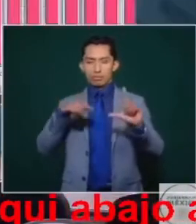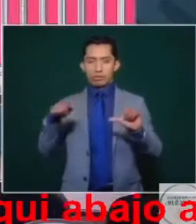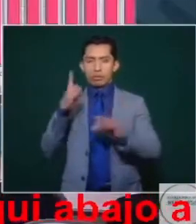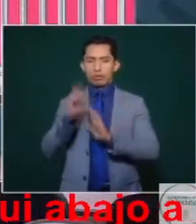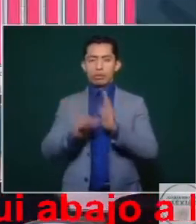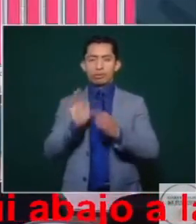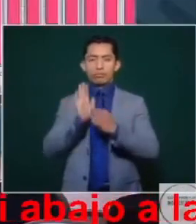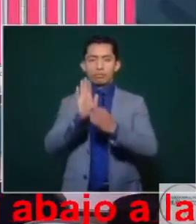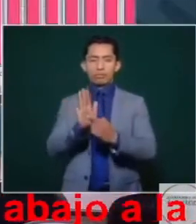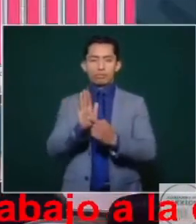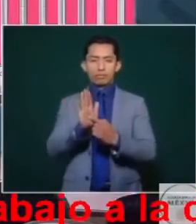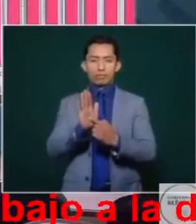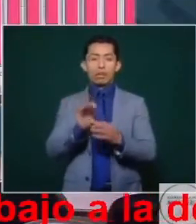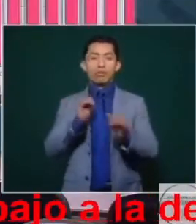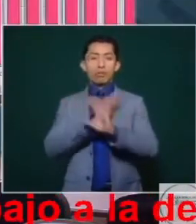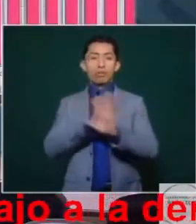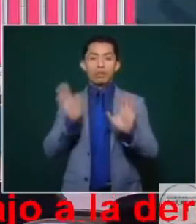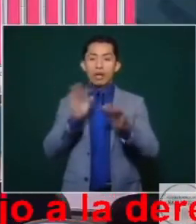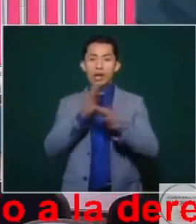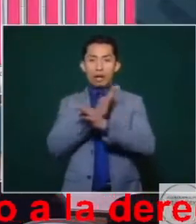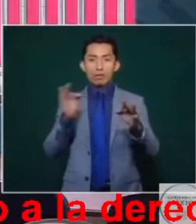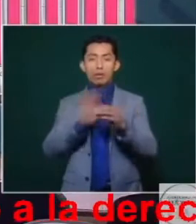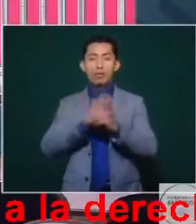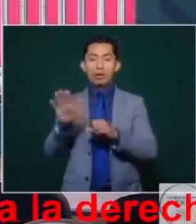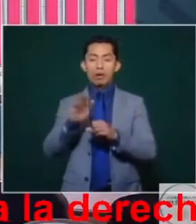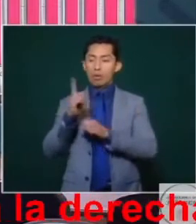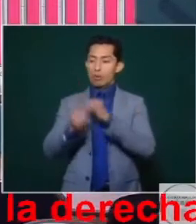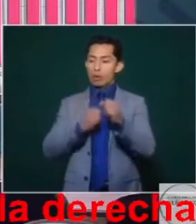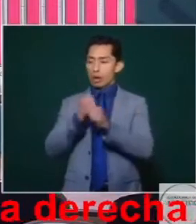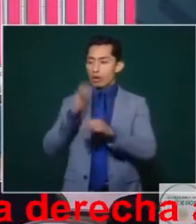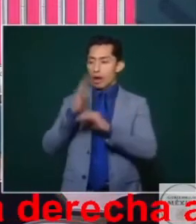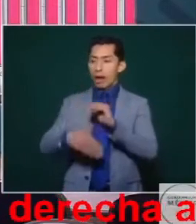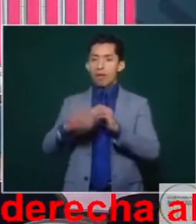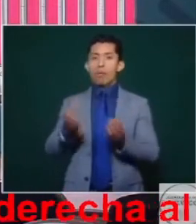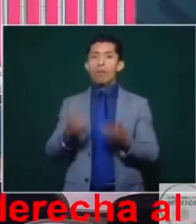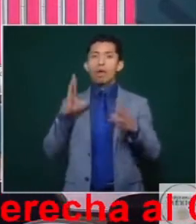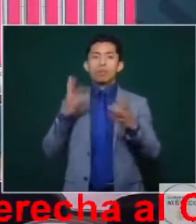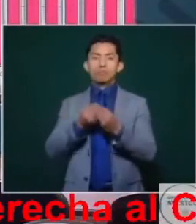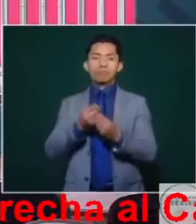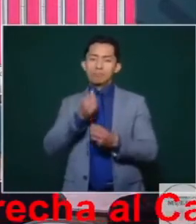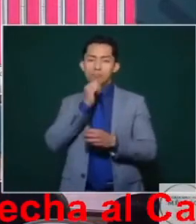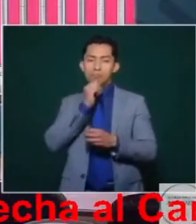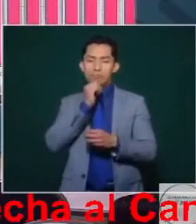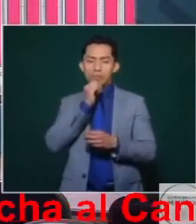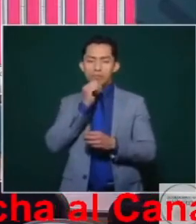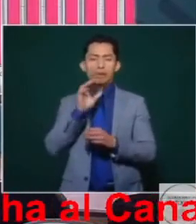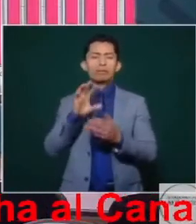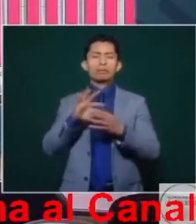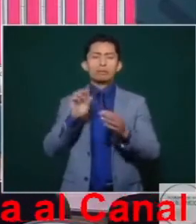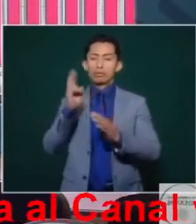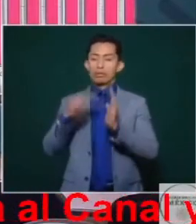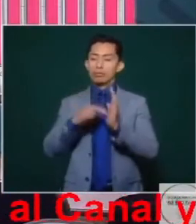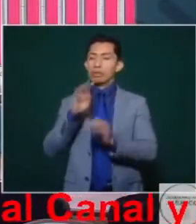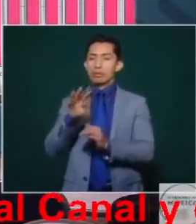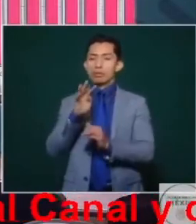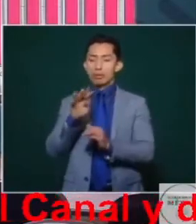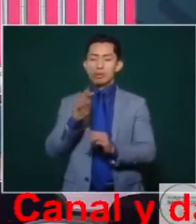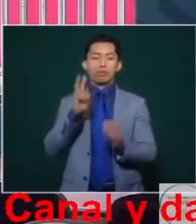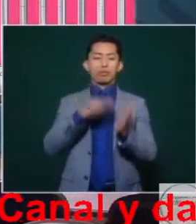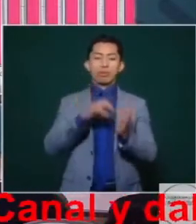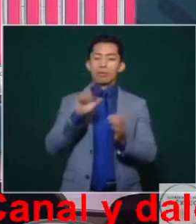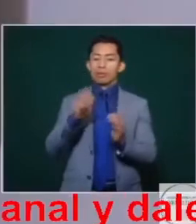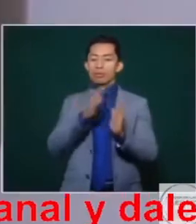no se ha publicado el dato del cierre del año aquí destacaría que de 2019 y